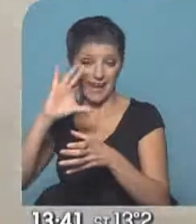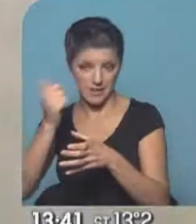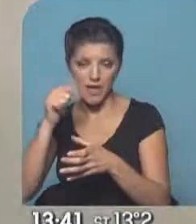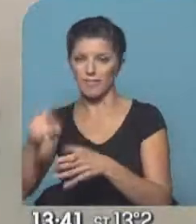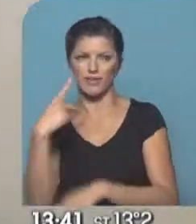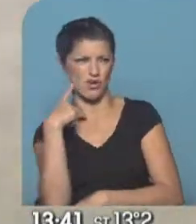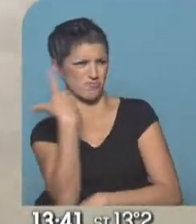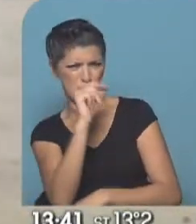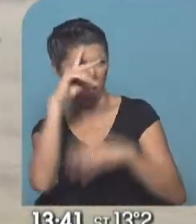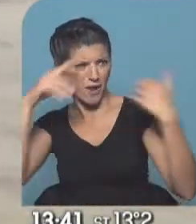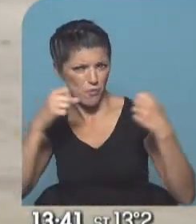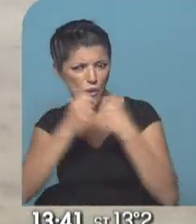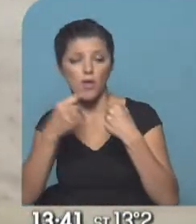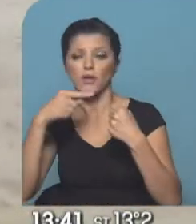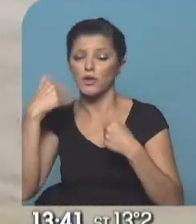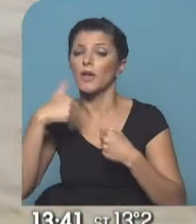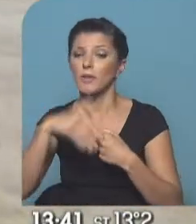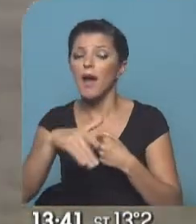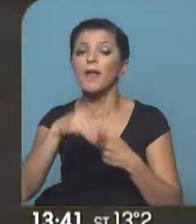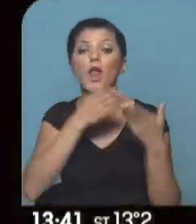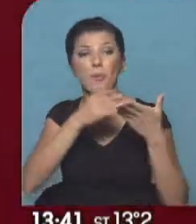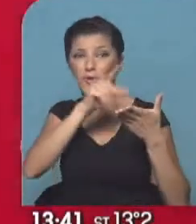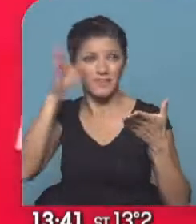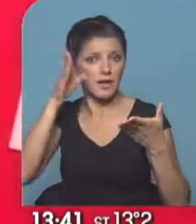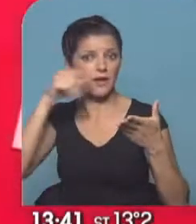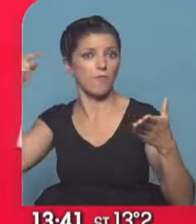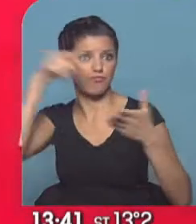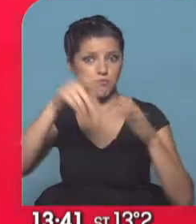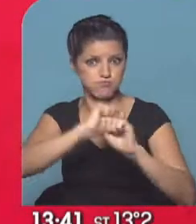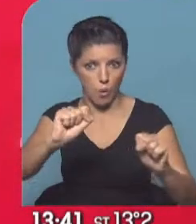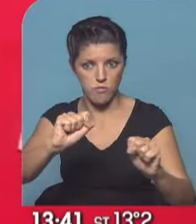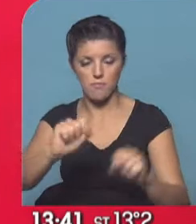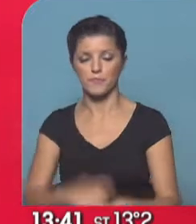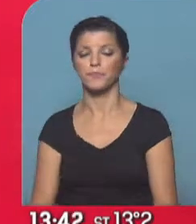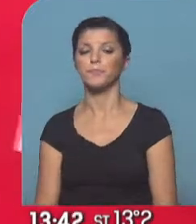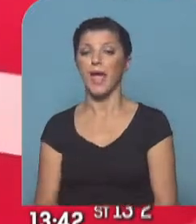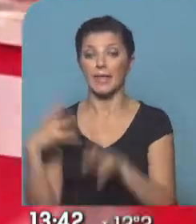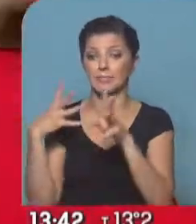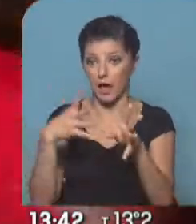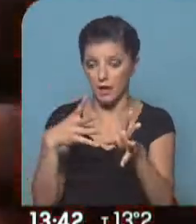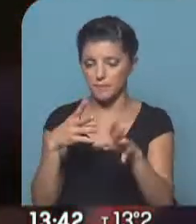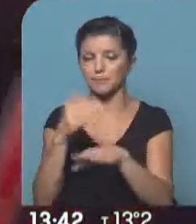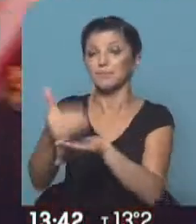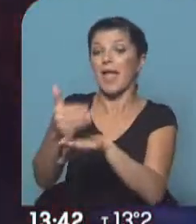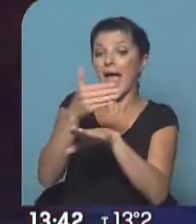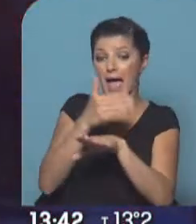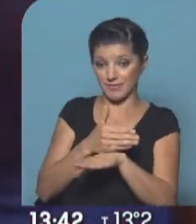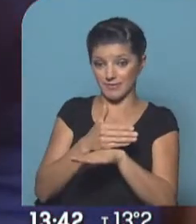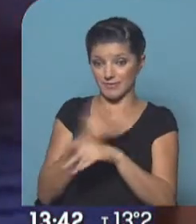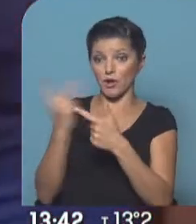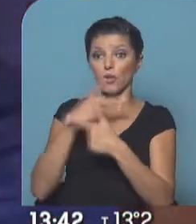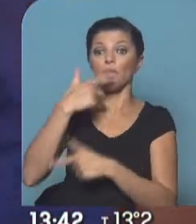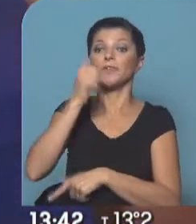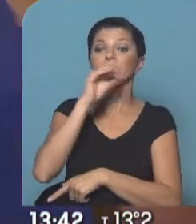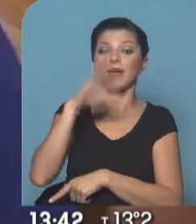el trato y amenazaron con atacar los barcos italianos. Poco antes de este acuerdo, Sarraj y Haftar se reunieron